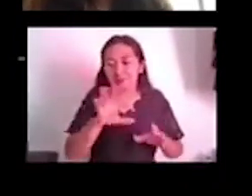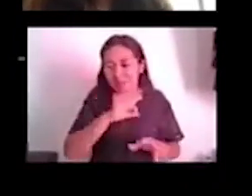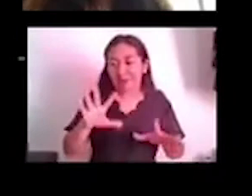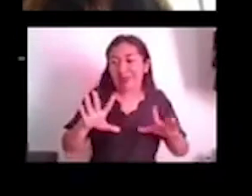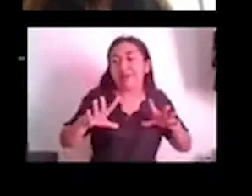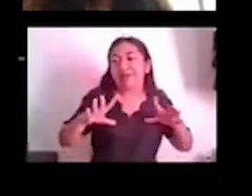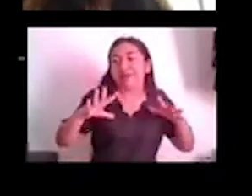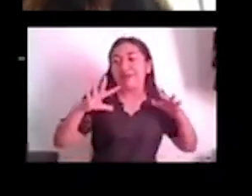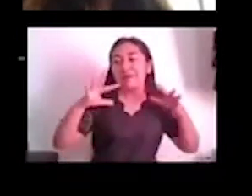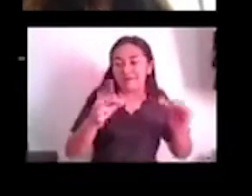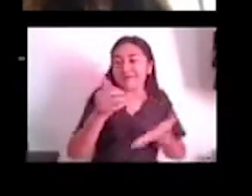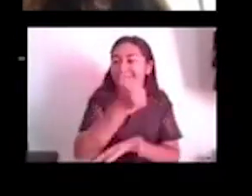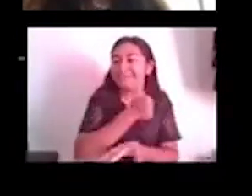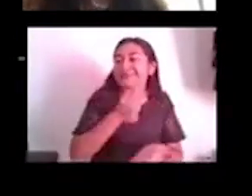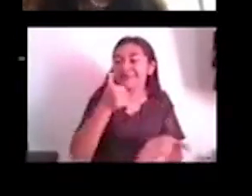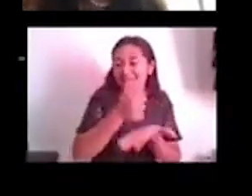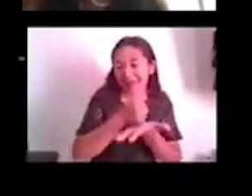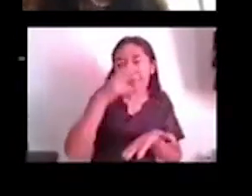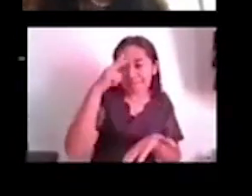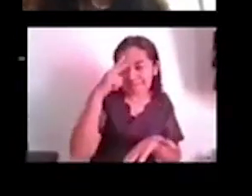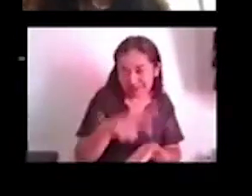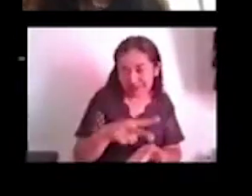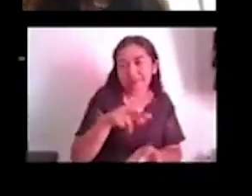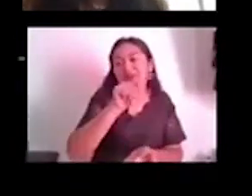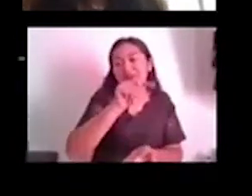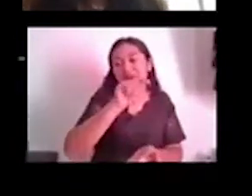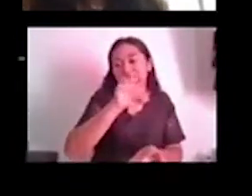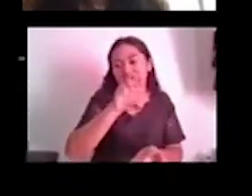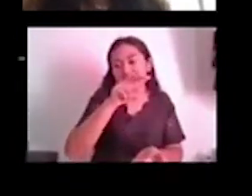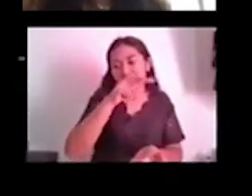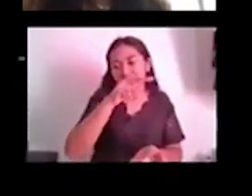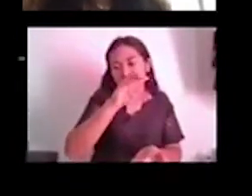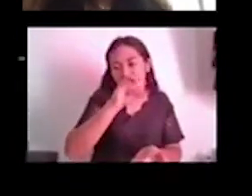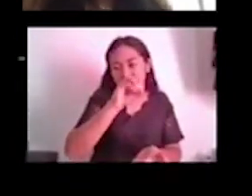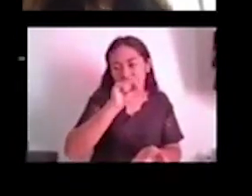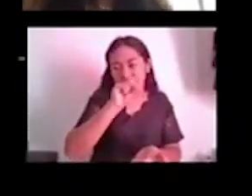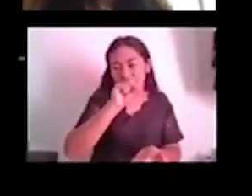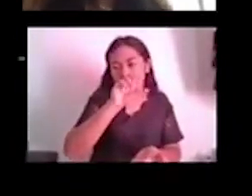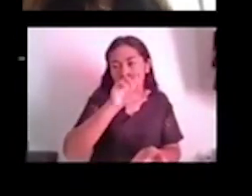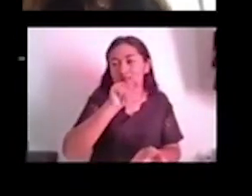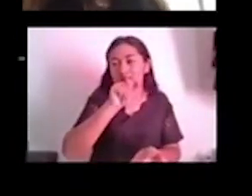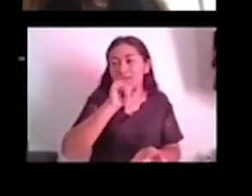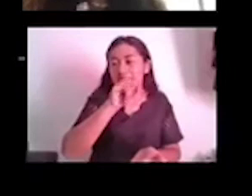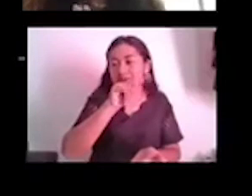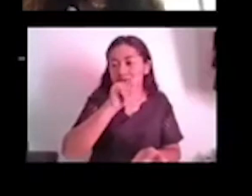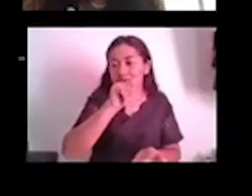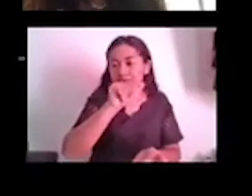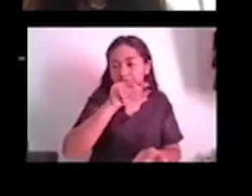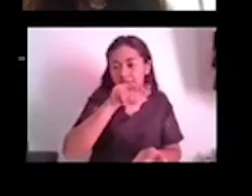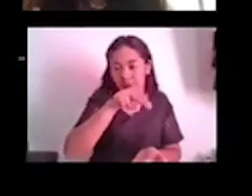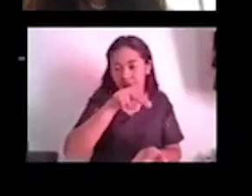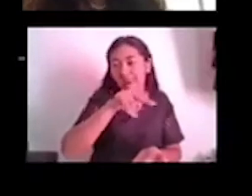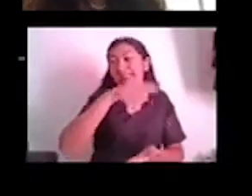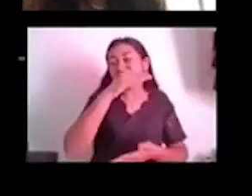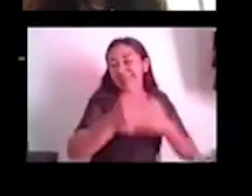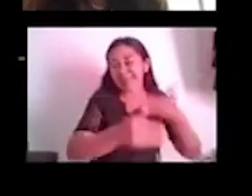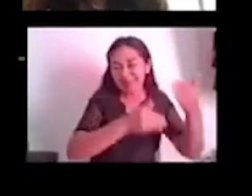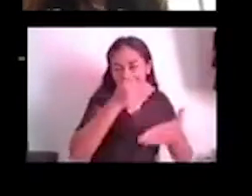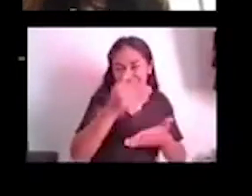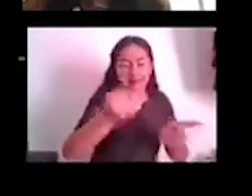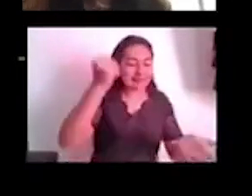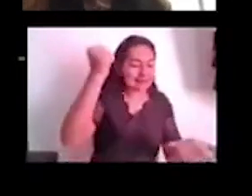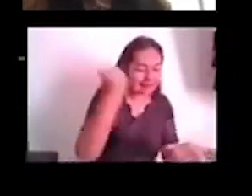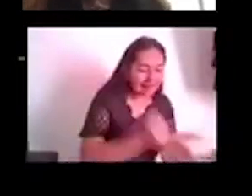de México Tenochtitlán, y años después se funda México Tlatelolco. Es una escisión, digamos,